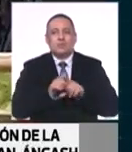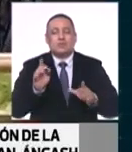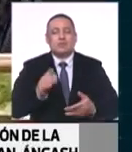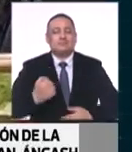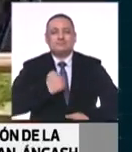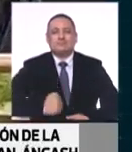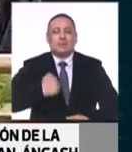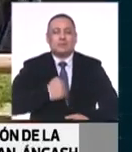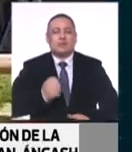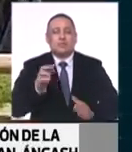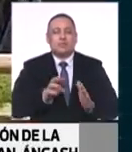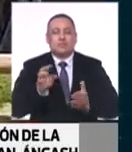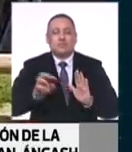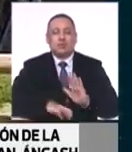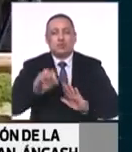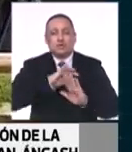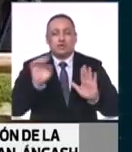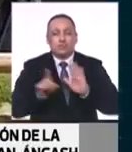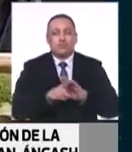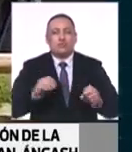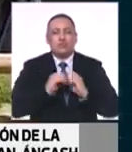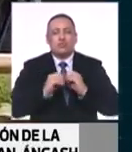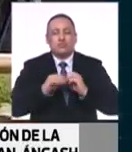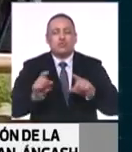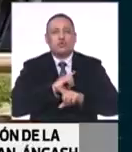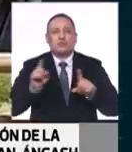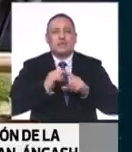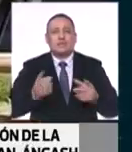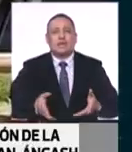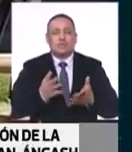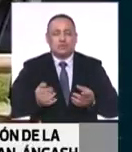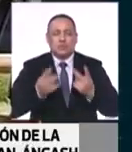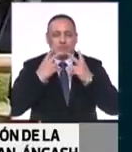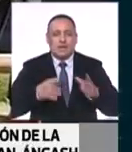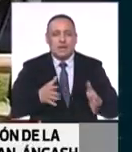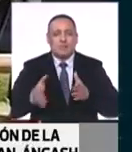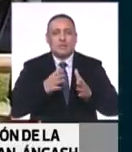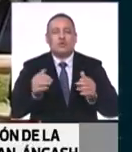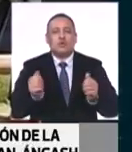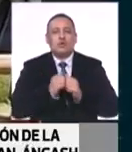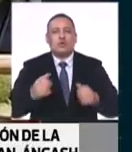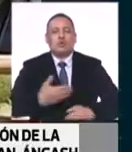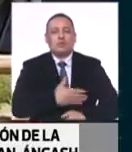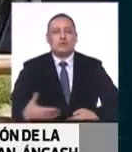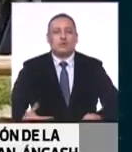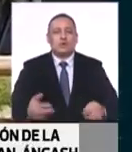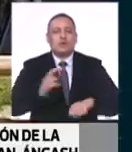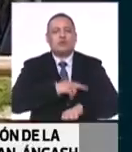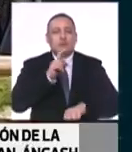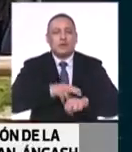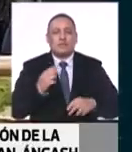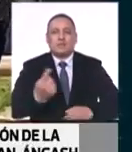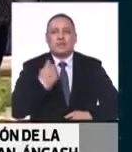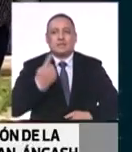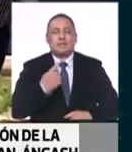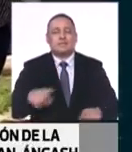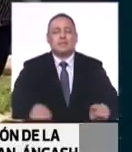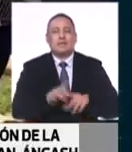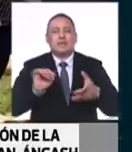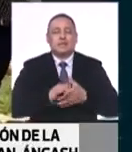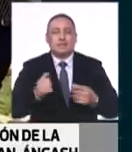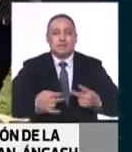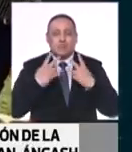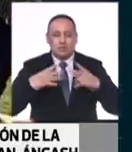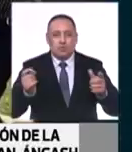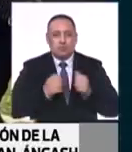proyectos sobre reserva hídrica no se han dado, no se han viabilizado ni de parte del gobierno regional ni tampoco del gobierno nacional. Así es que nos hemos